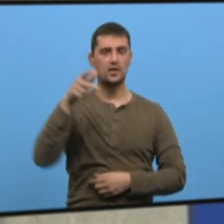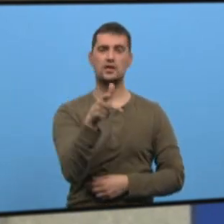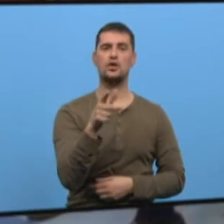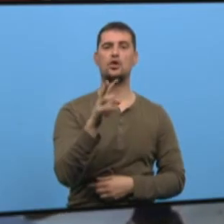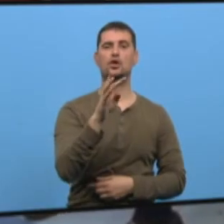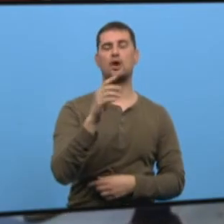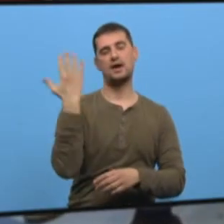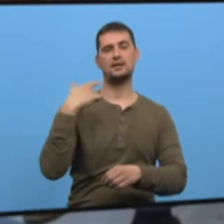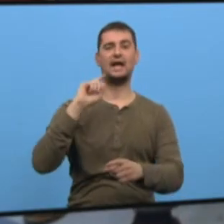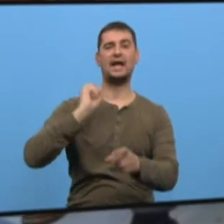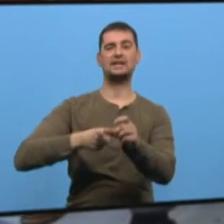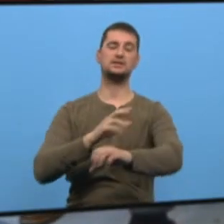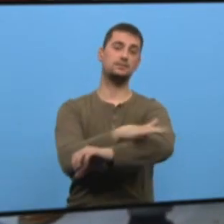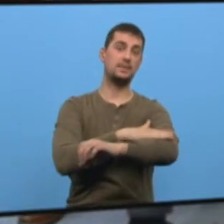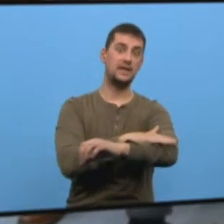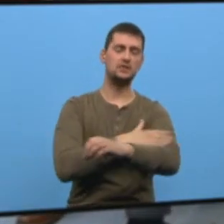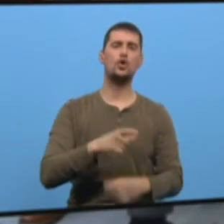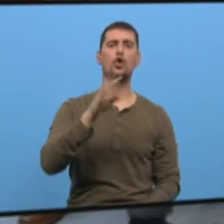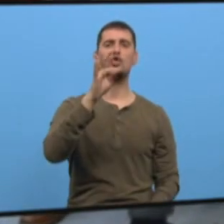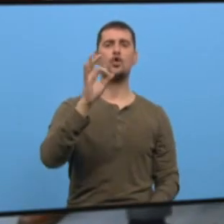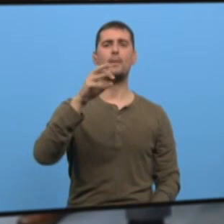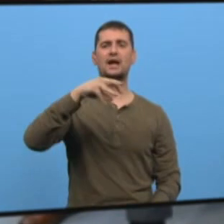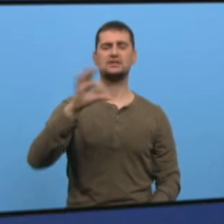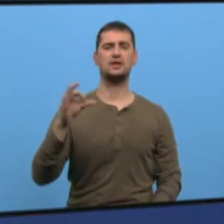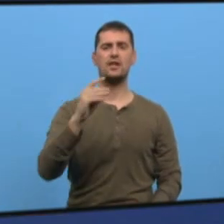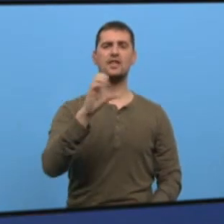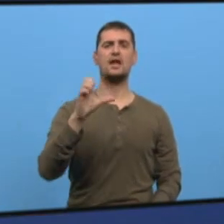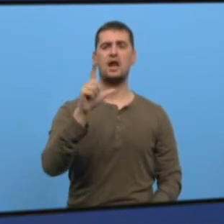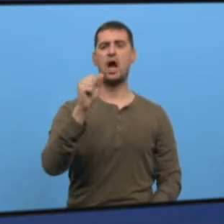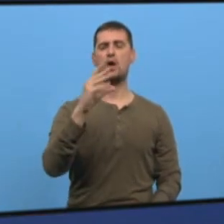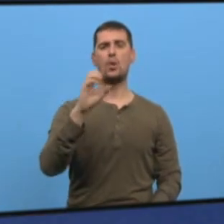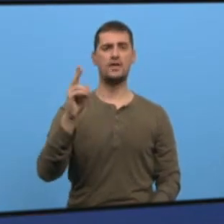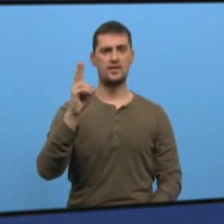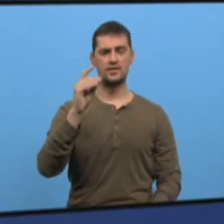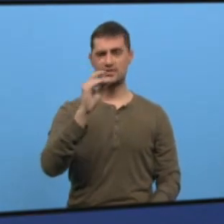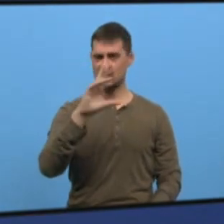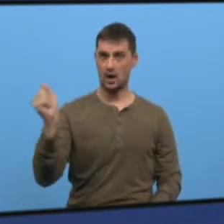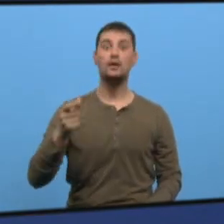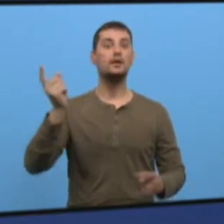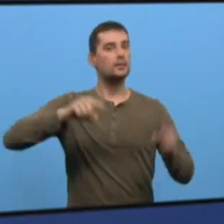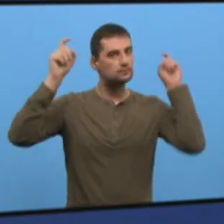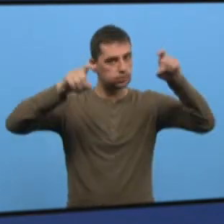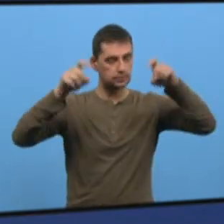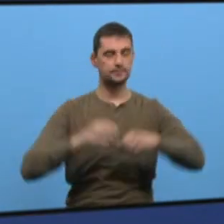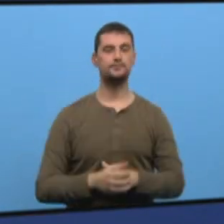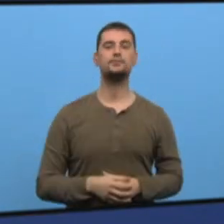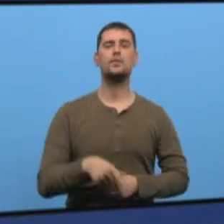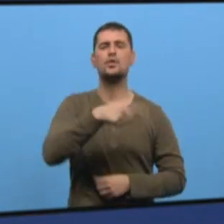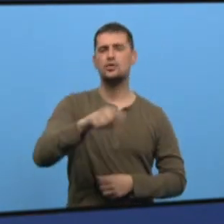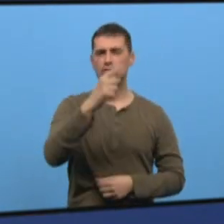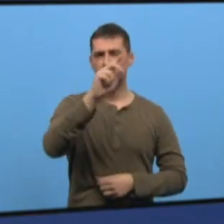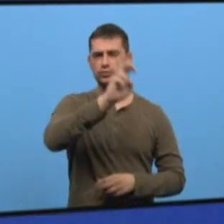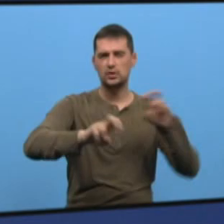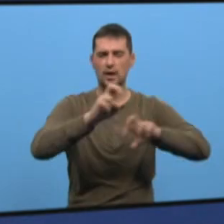Tomás de la cuadra Salcedo que impartirá una elección maistr mu Buscamos un per mu